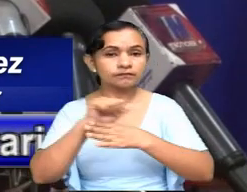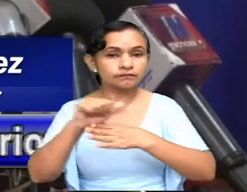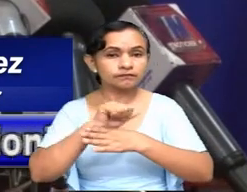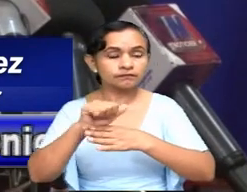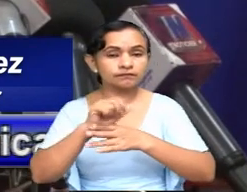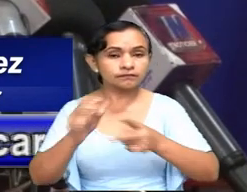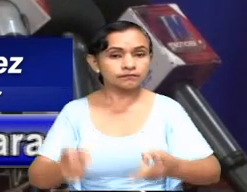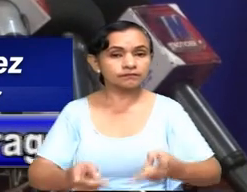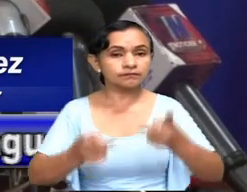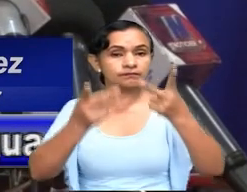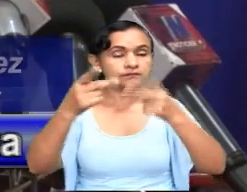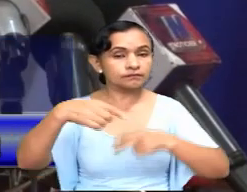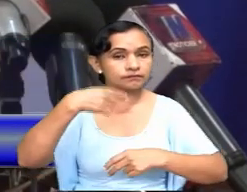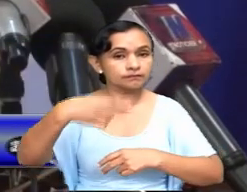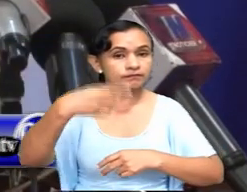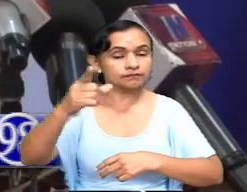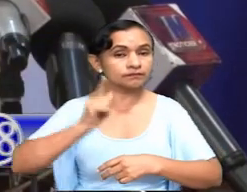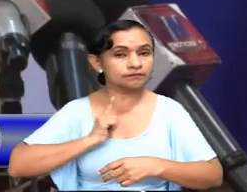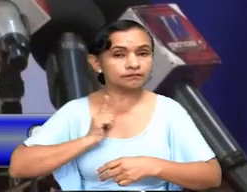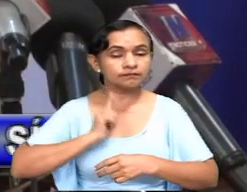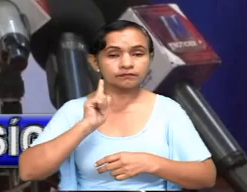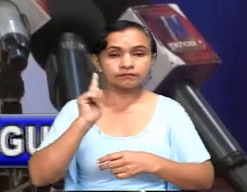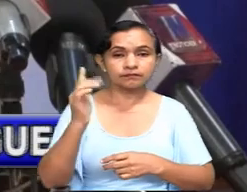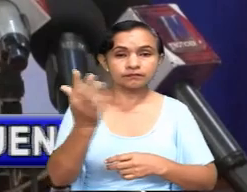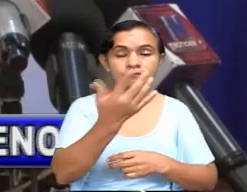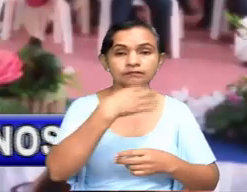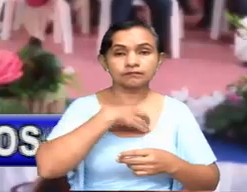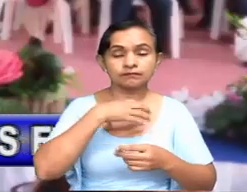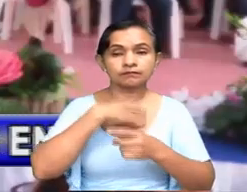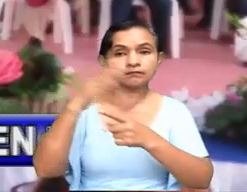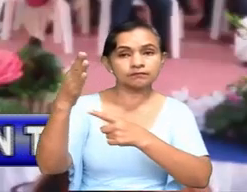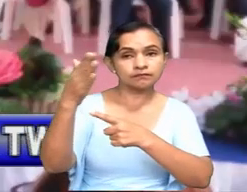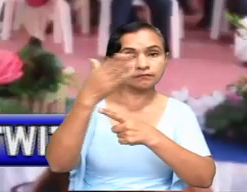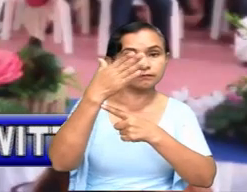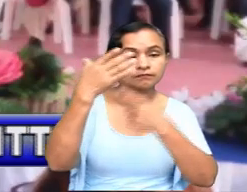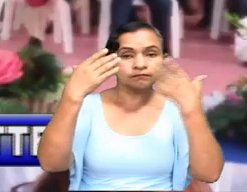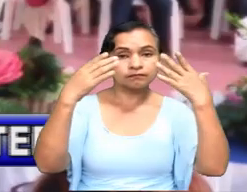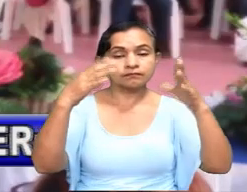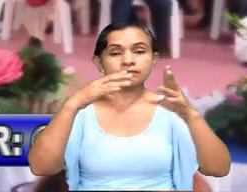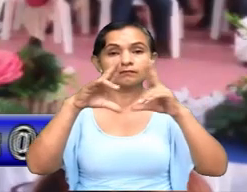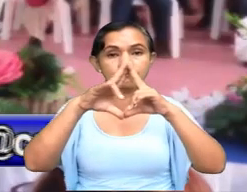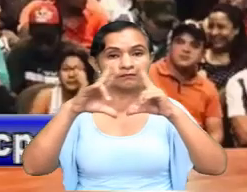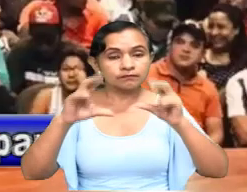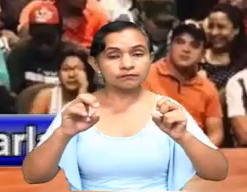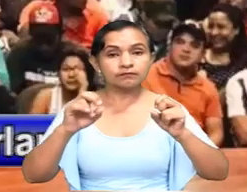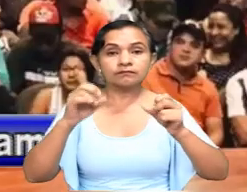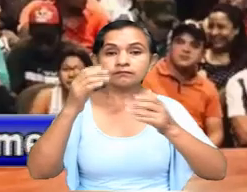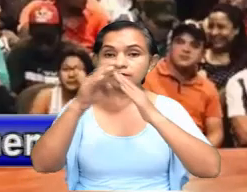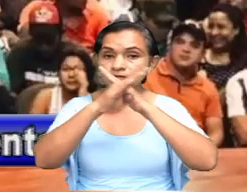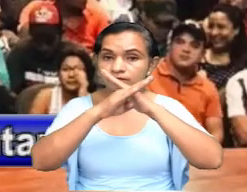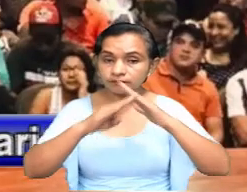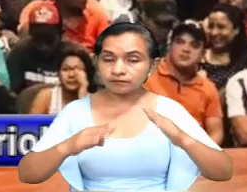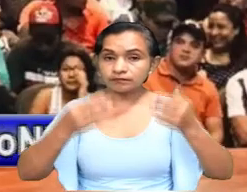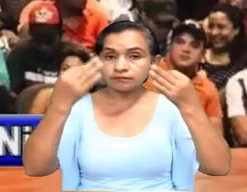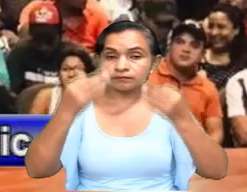de la vida cotidiana los símbolos patrios. Los esfuerzos para lograr la paz y la estabilidad después de la violencia y el